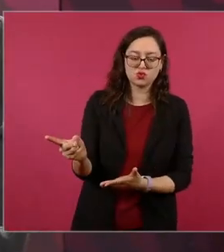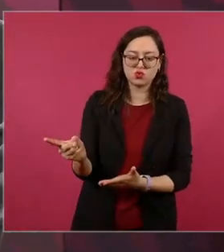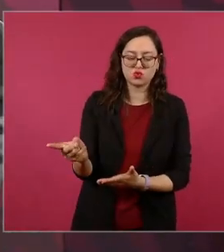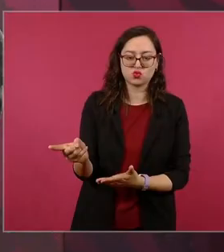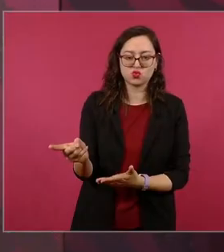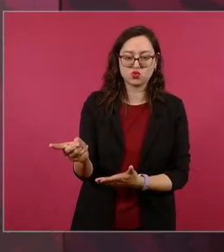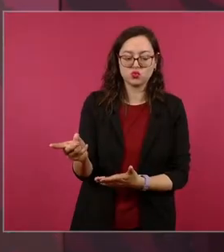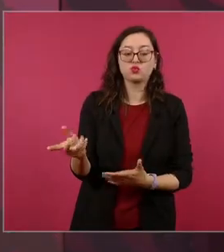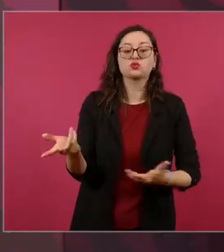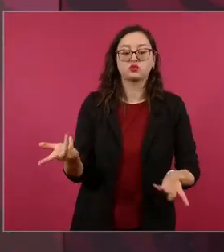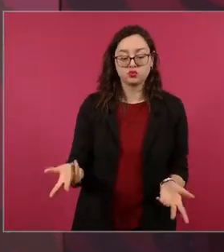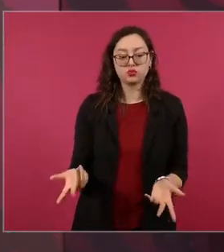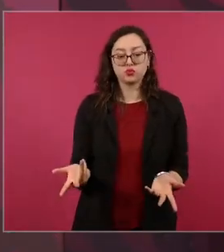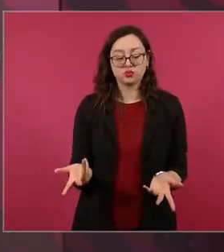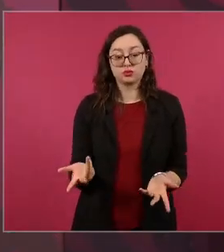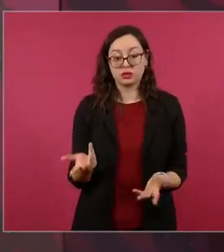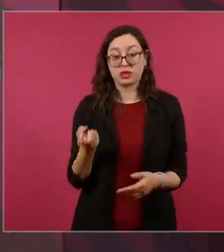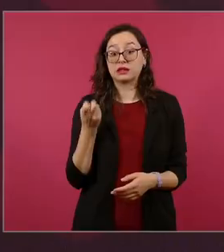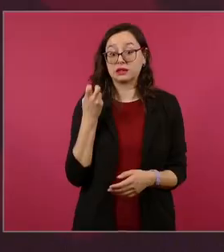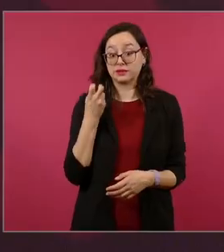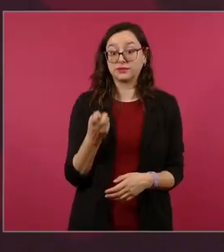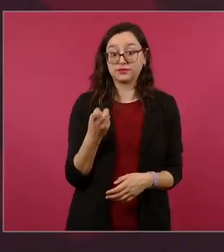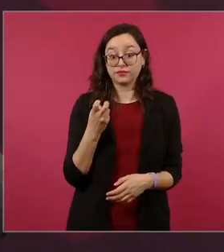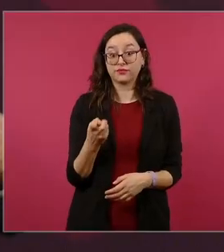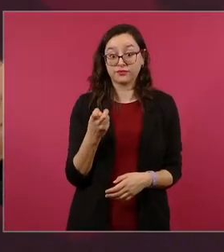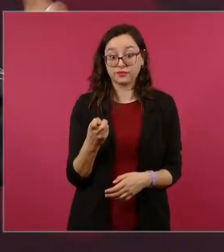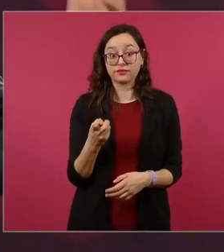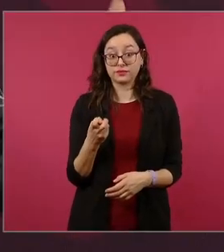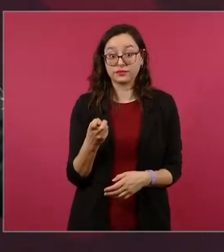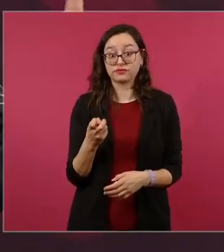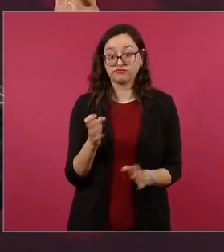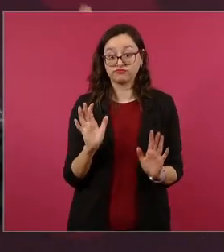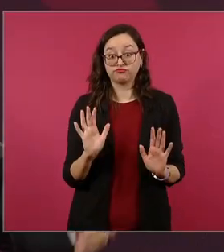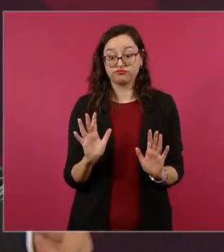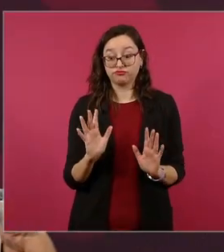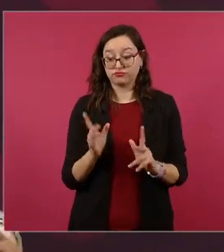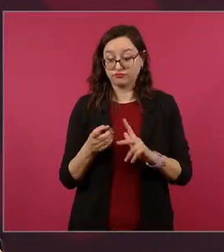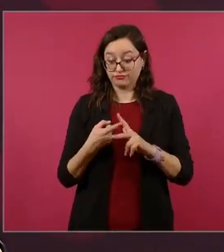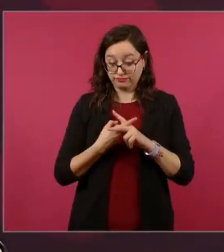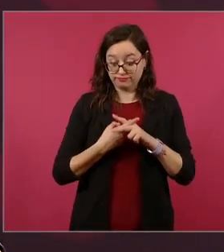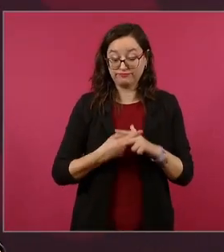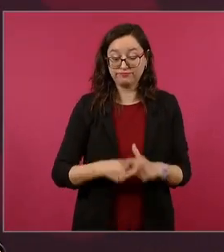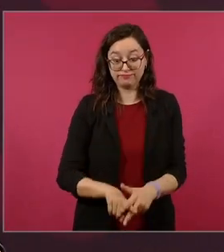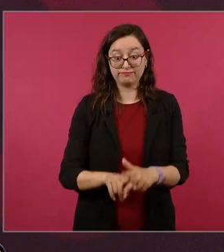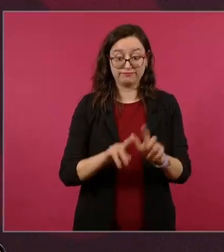Eso es un pendiente, ya lo iniciamos.